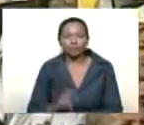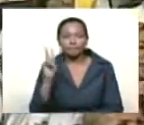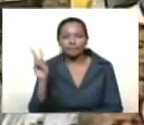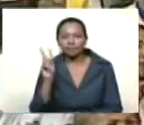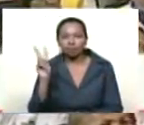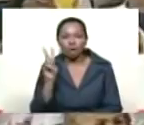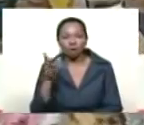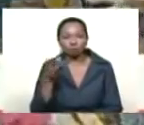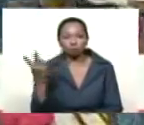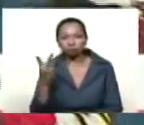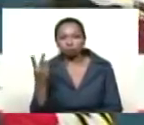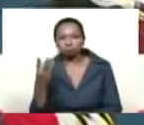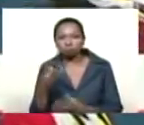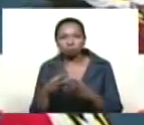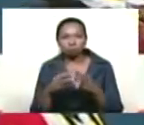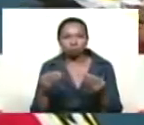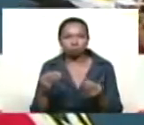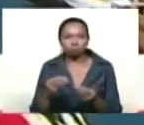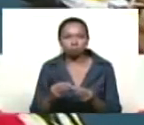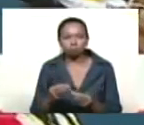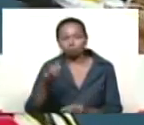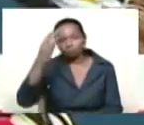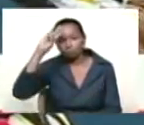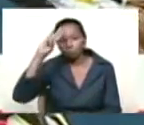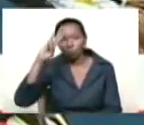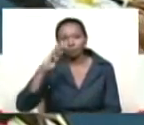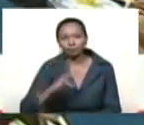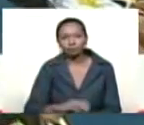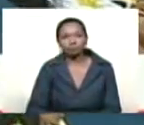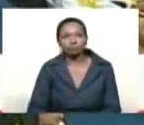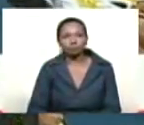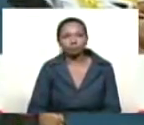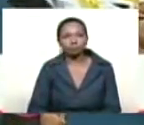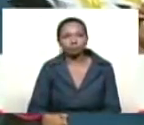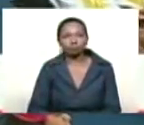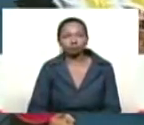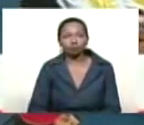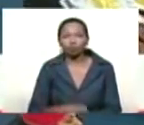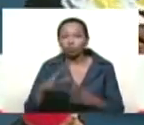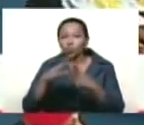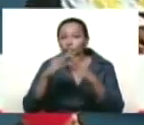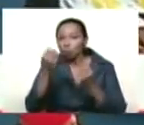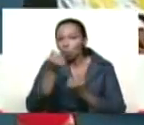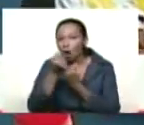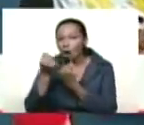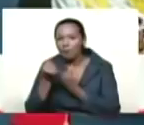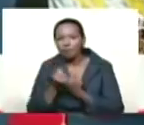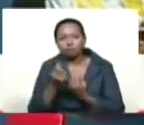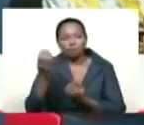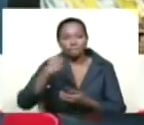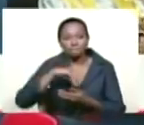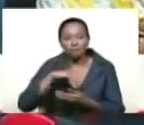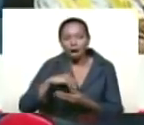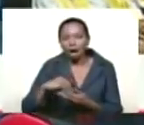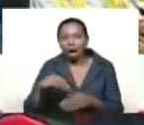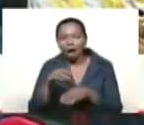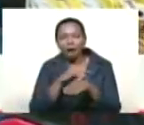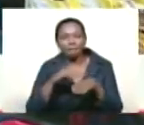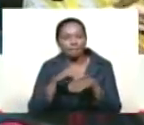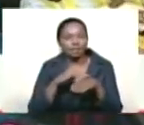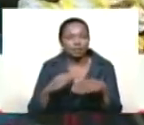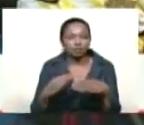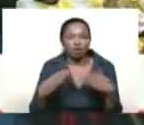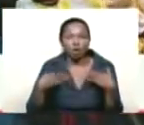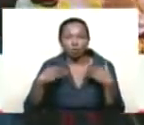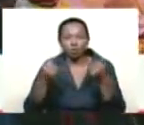venezolanos, viceministros y cubanos, todo el apoyo para el doctor Carlos Alvarado, para la inmensa misión